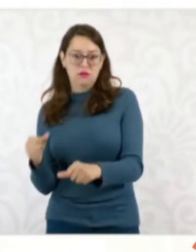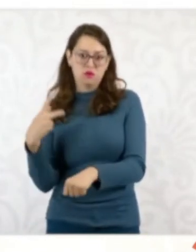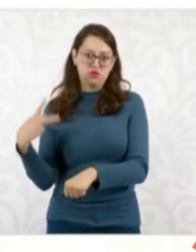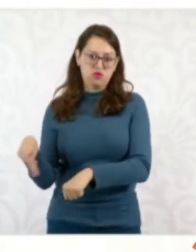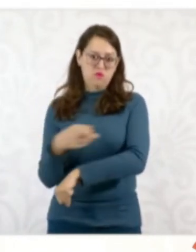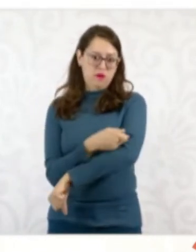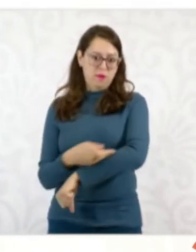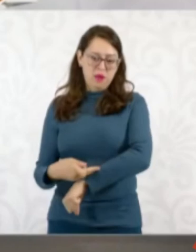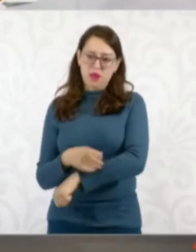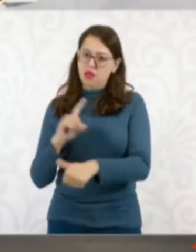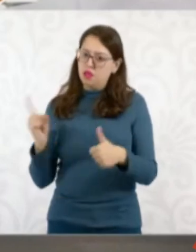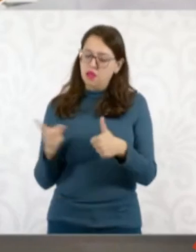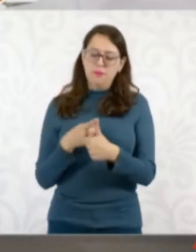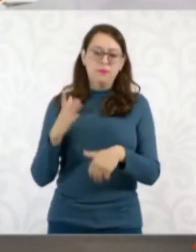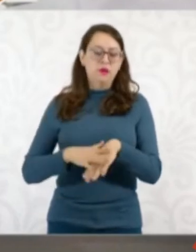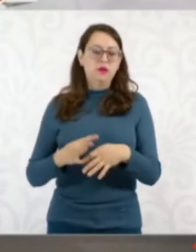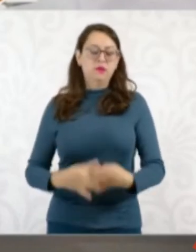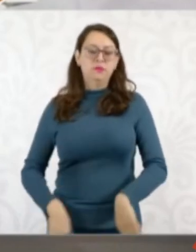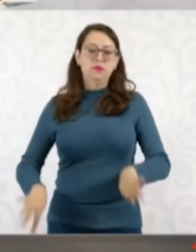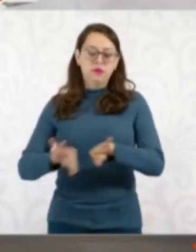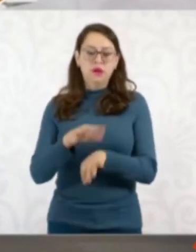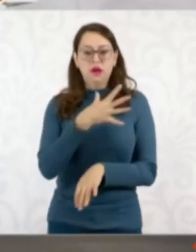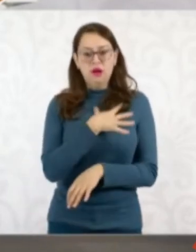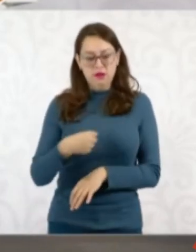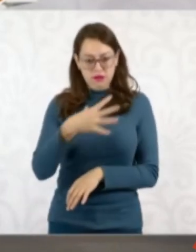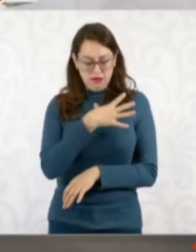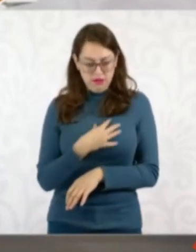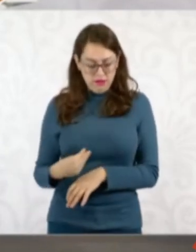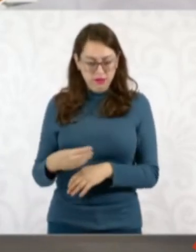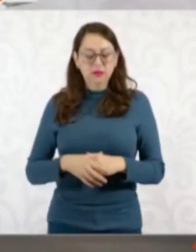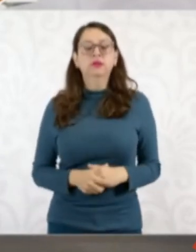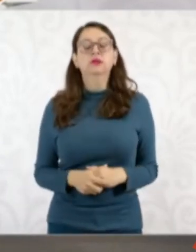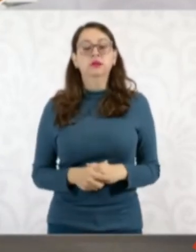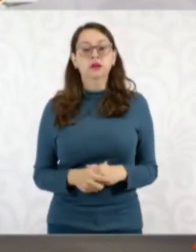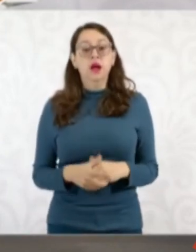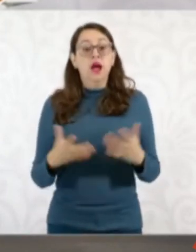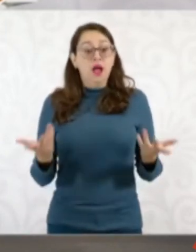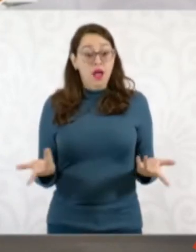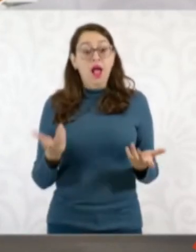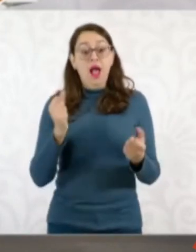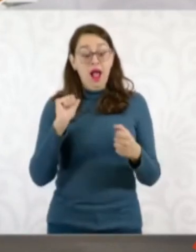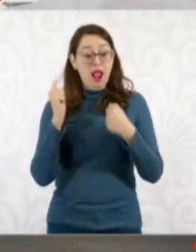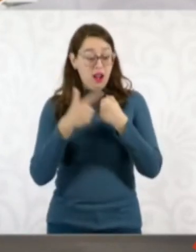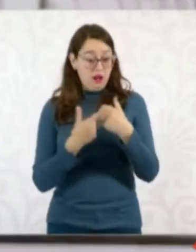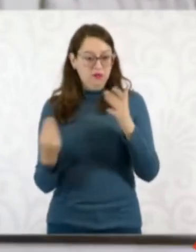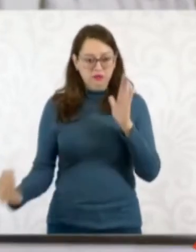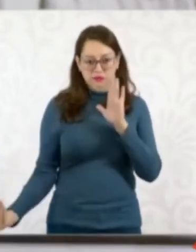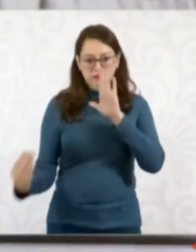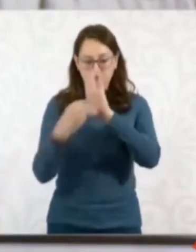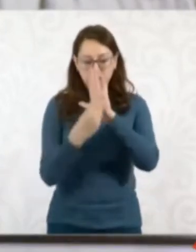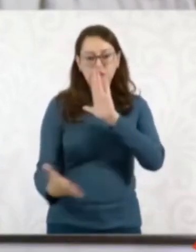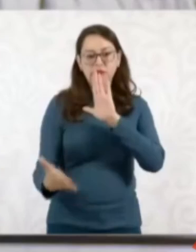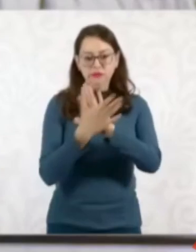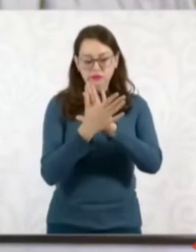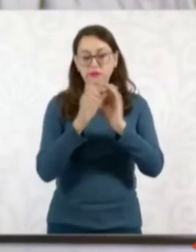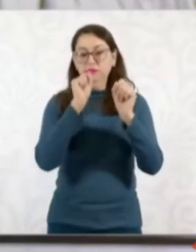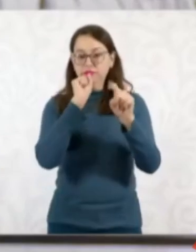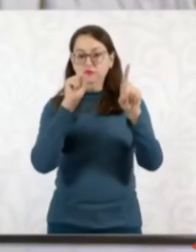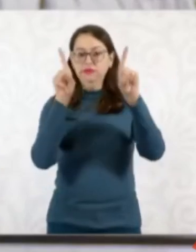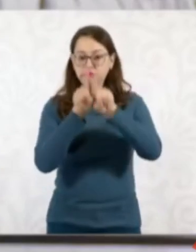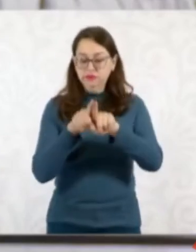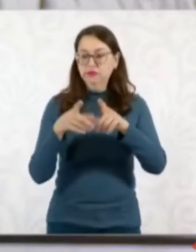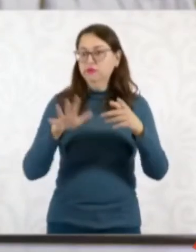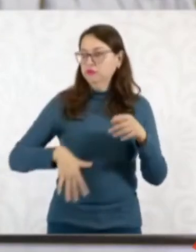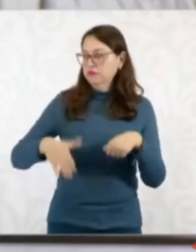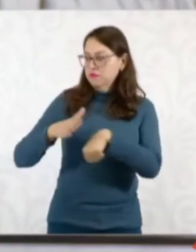las hijas e hijos de las víctimas. Las personas, y esto es algo que también se ha solicitado, medios de